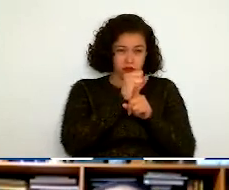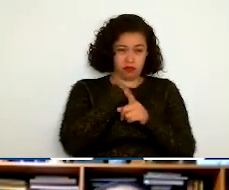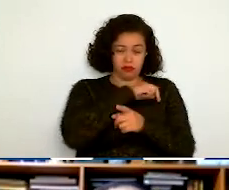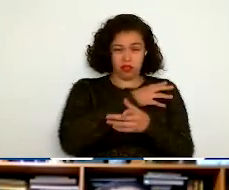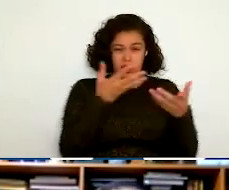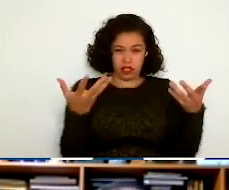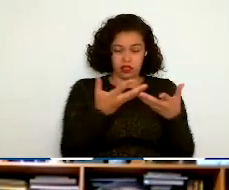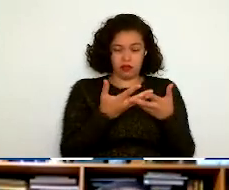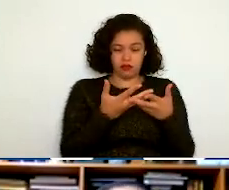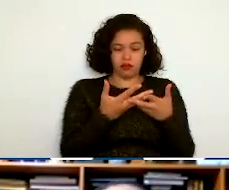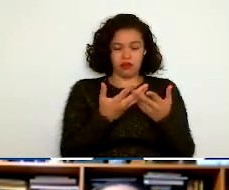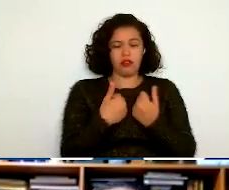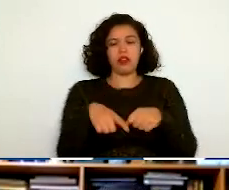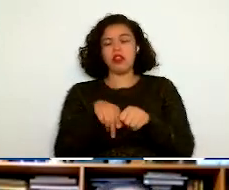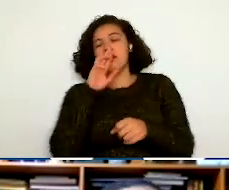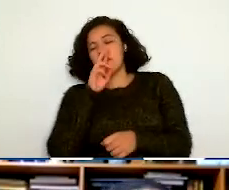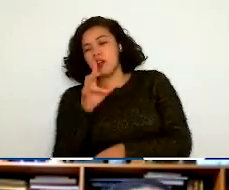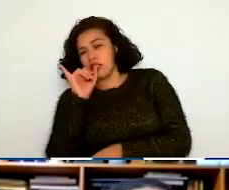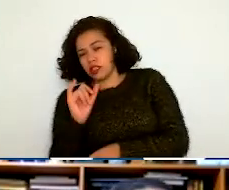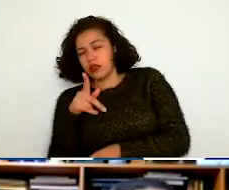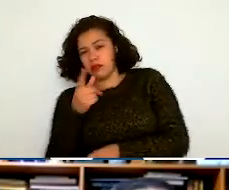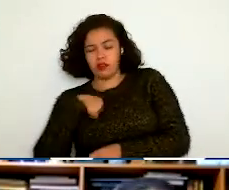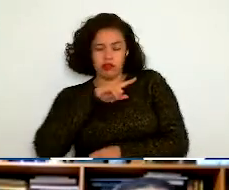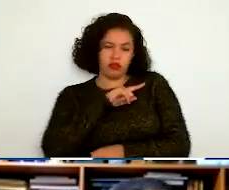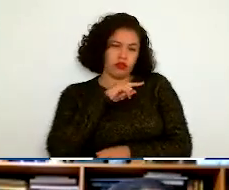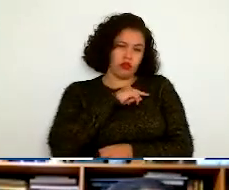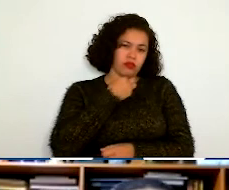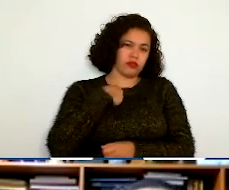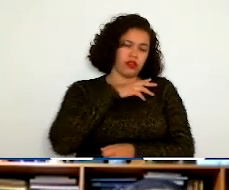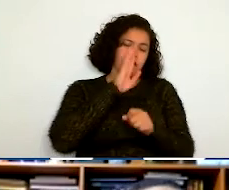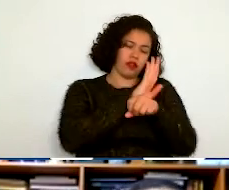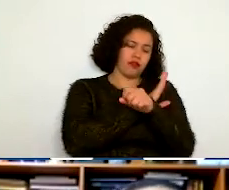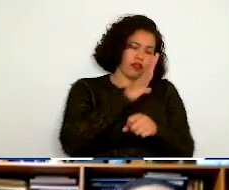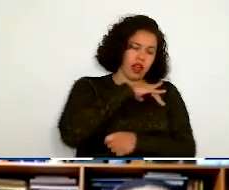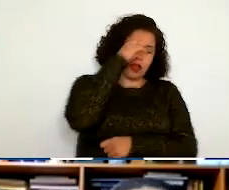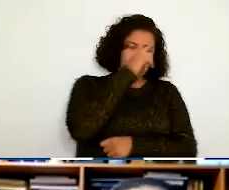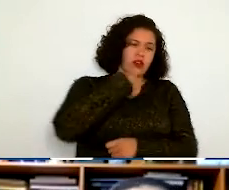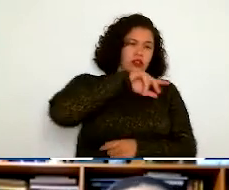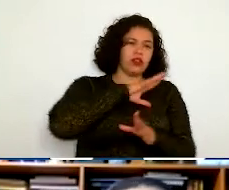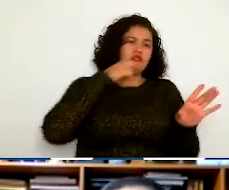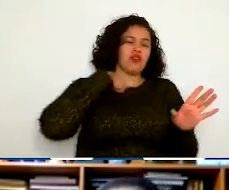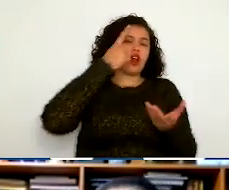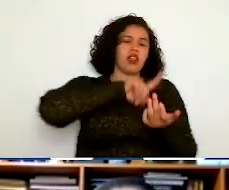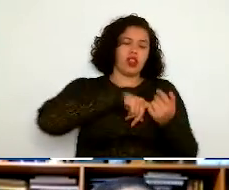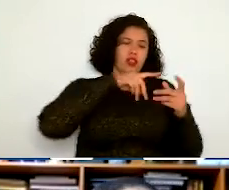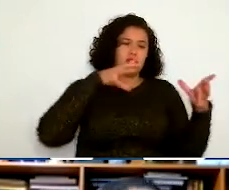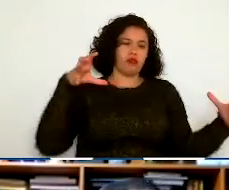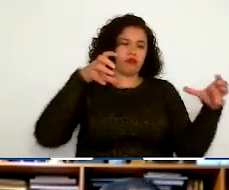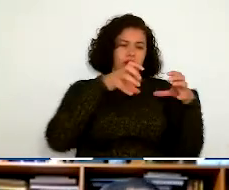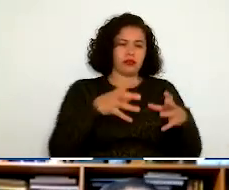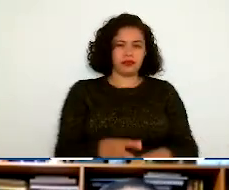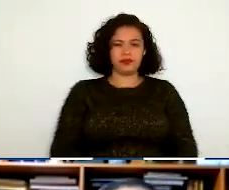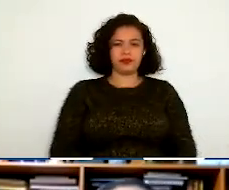generando una sociedad mejor, pero al mismo tiempo también nos estamos beneficiando nosotros porque formamos parte, insisto, de esta misma